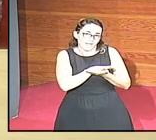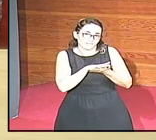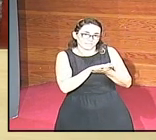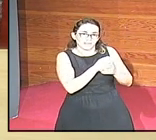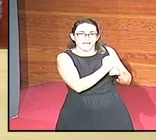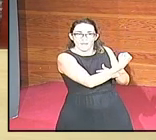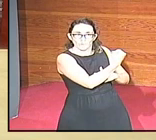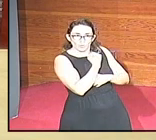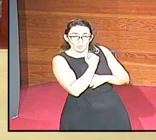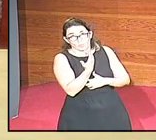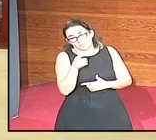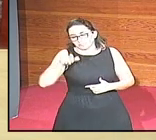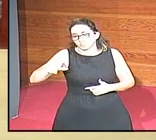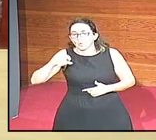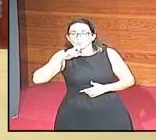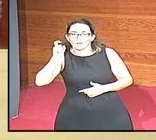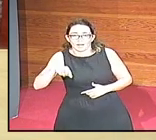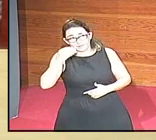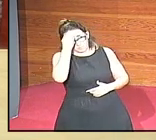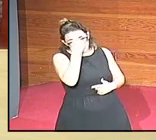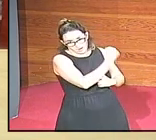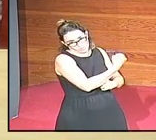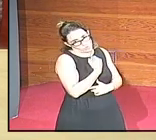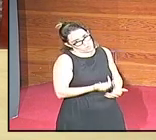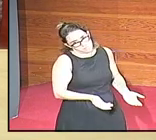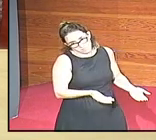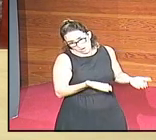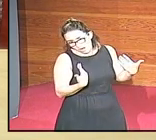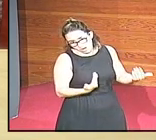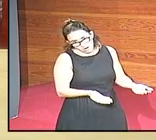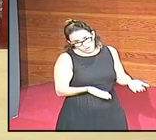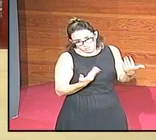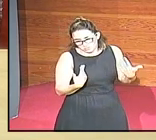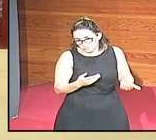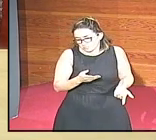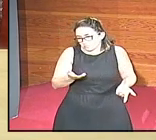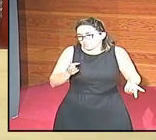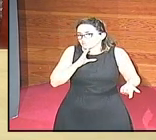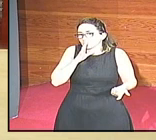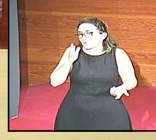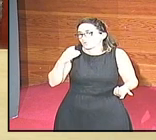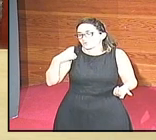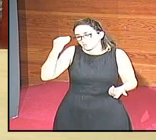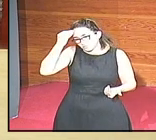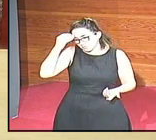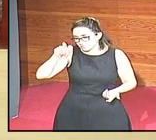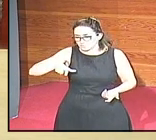obviamente ellos siempre van a pensar que es insuficiente. Ellos quisieran limpiar, me imagino,